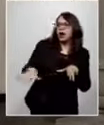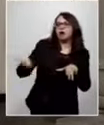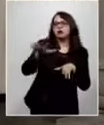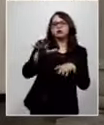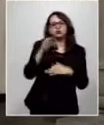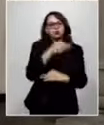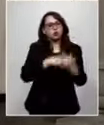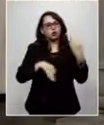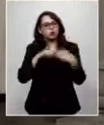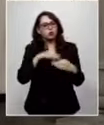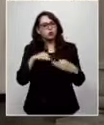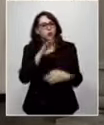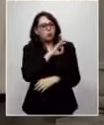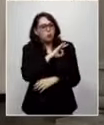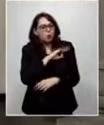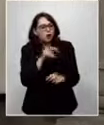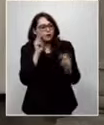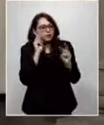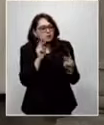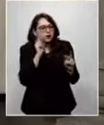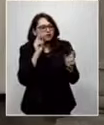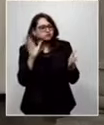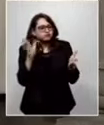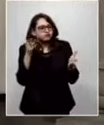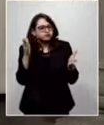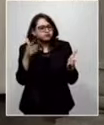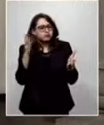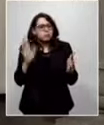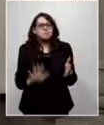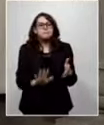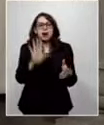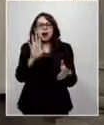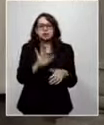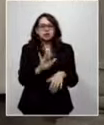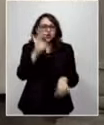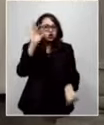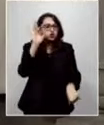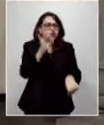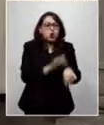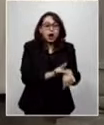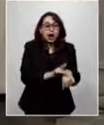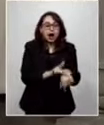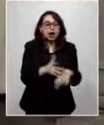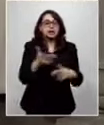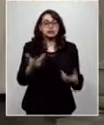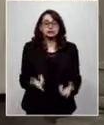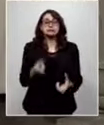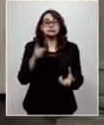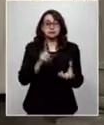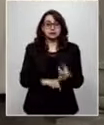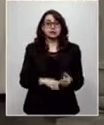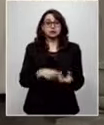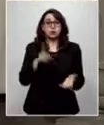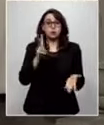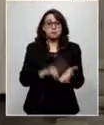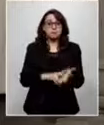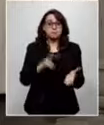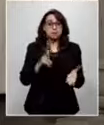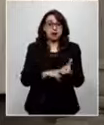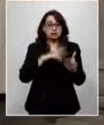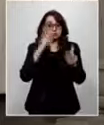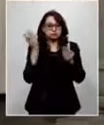podrá apreciar como si lo estuviera viendo en directo expedientes y documentos de un enorme